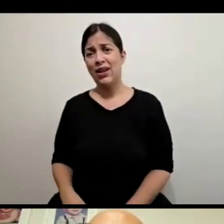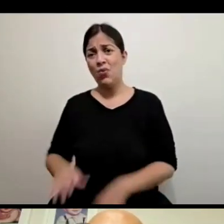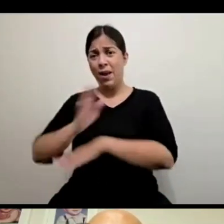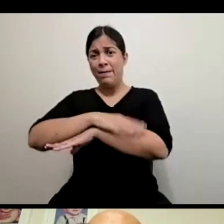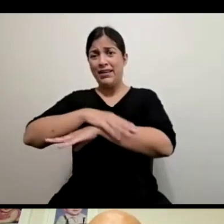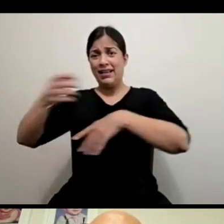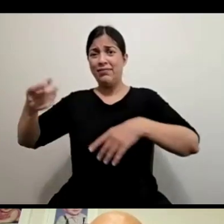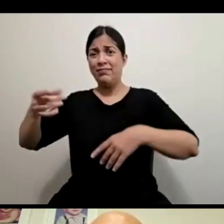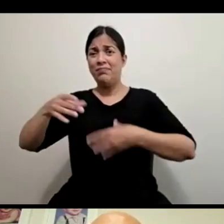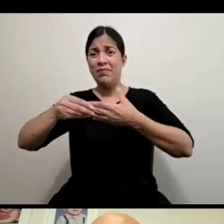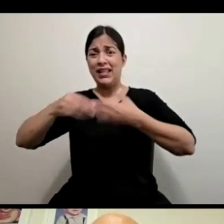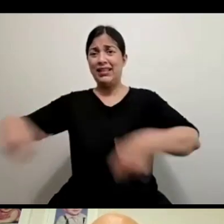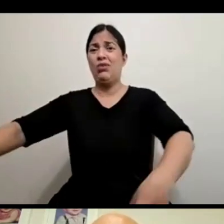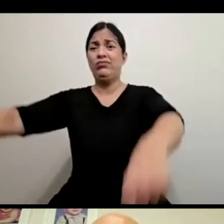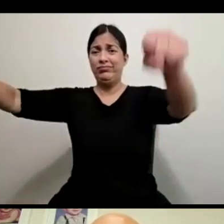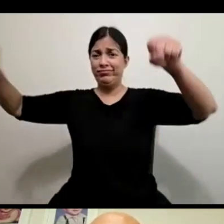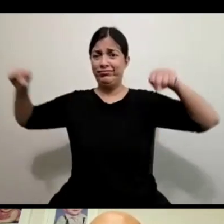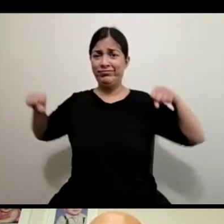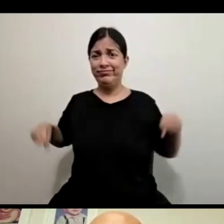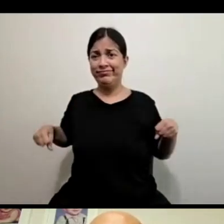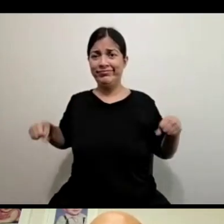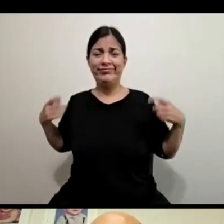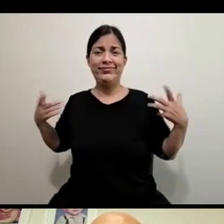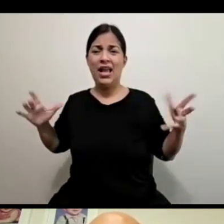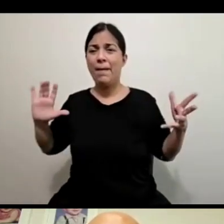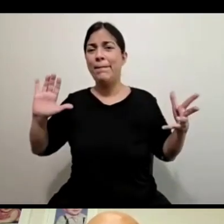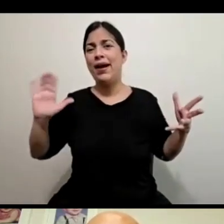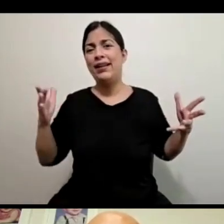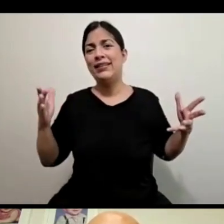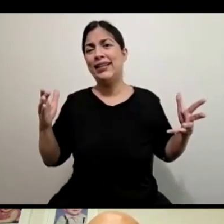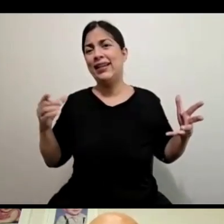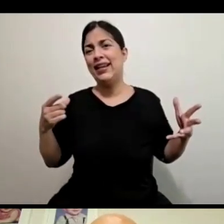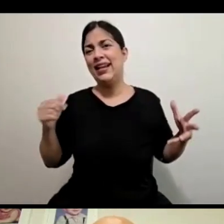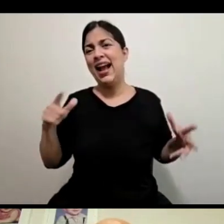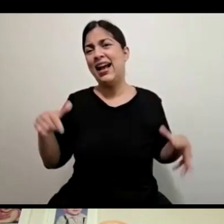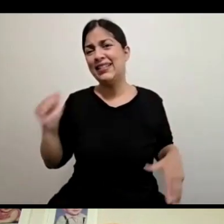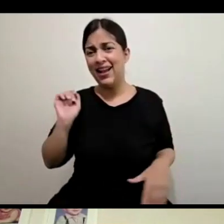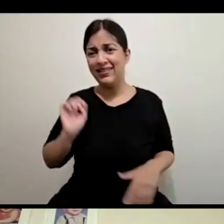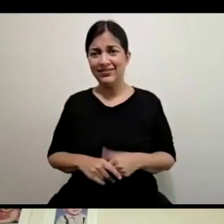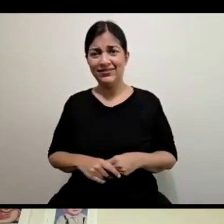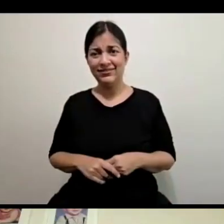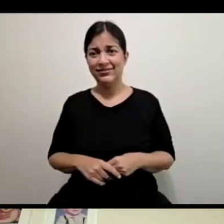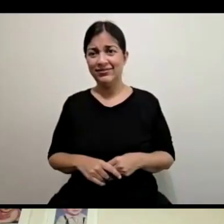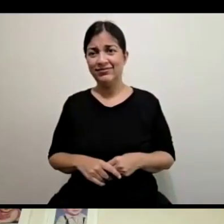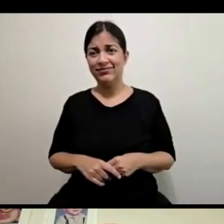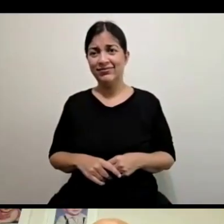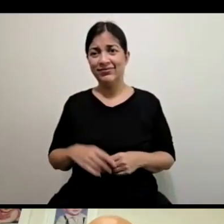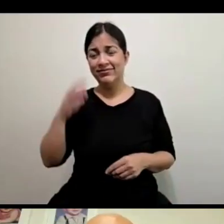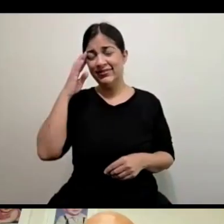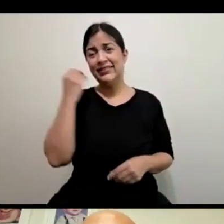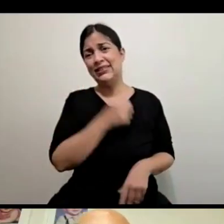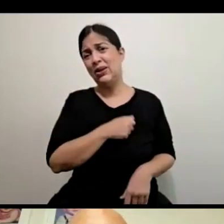ya todas, me parece como gasa lo que hay ahí debajo. O sea, perdonen.